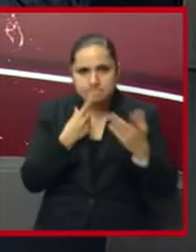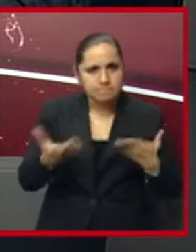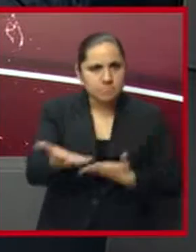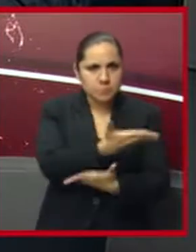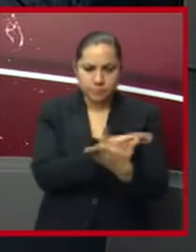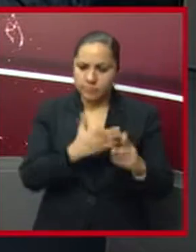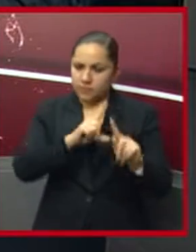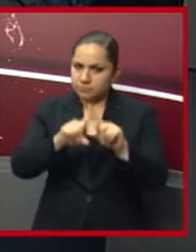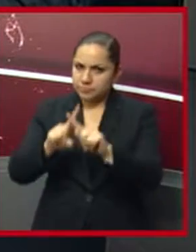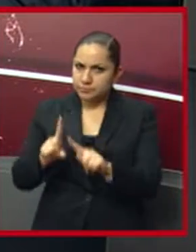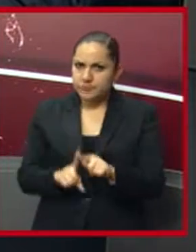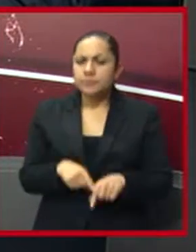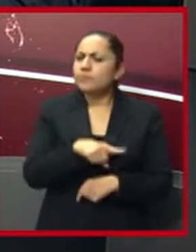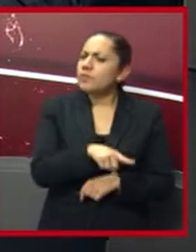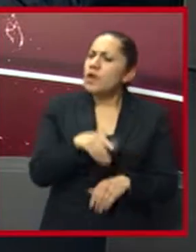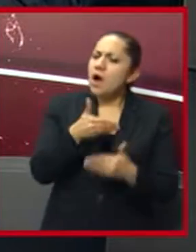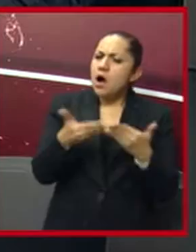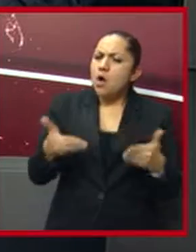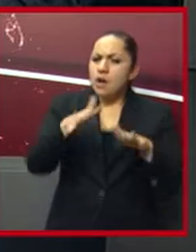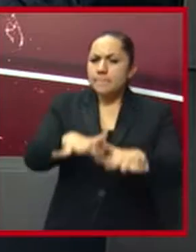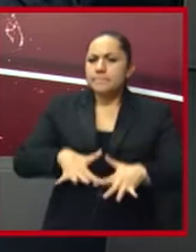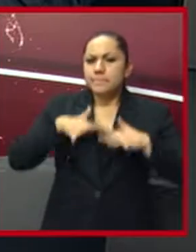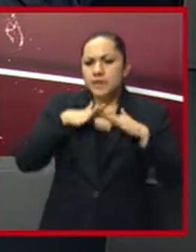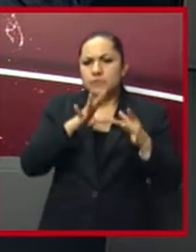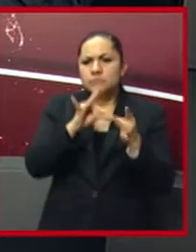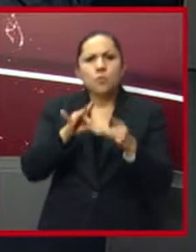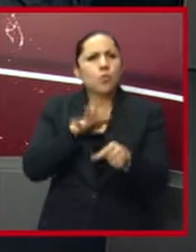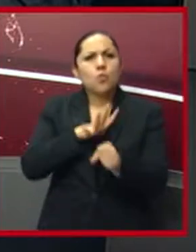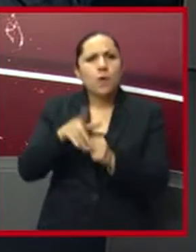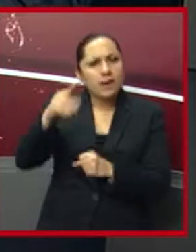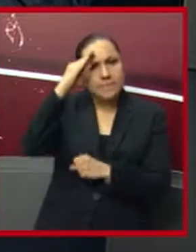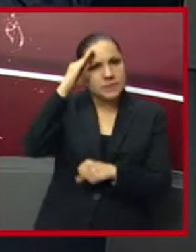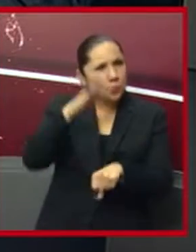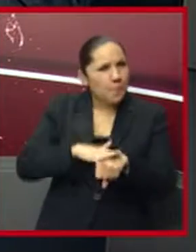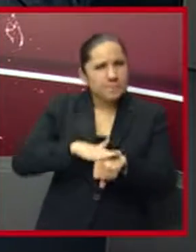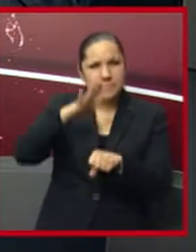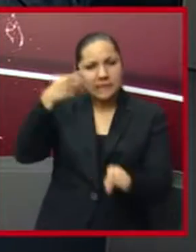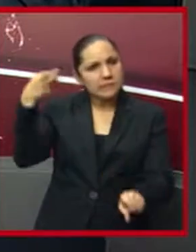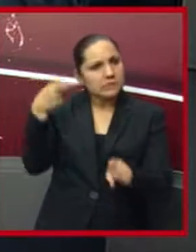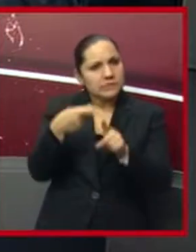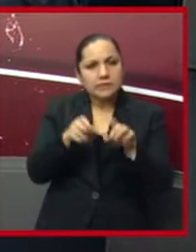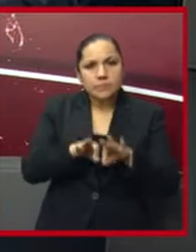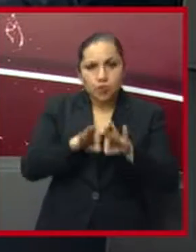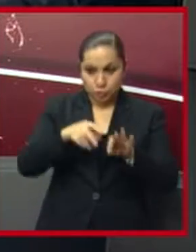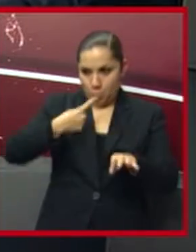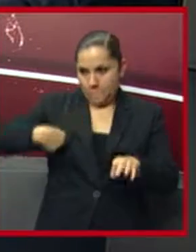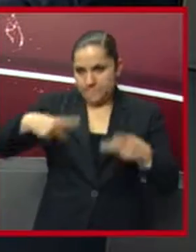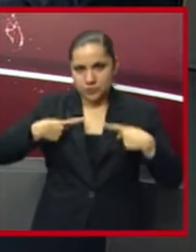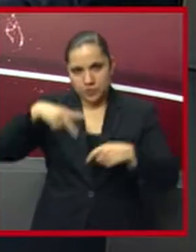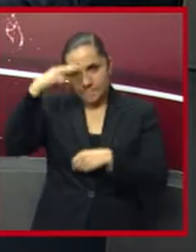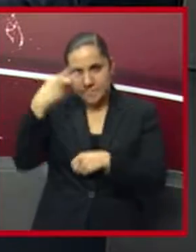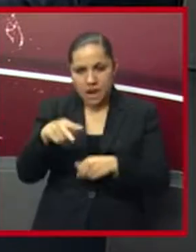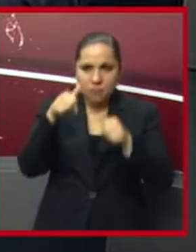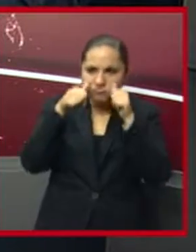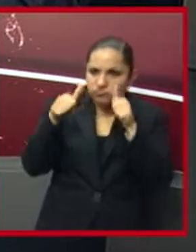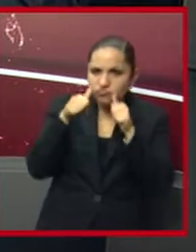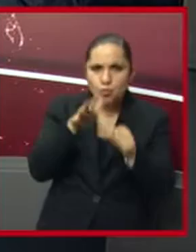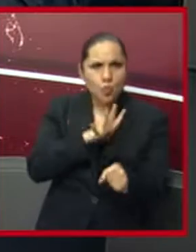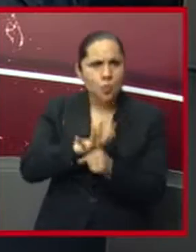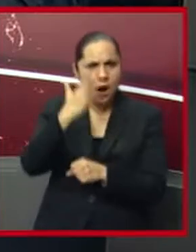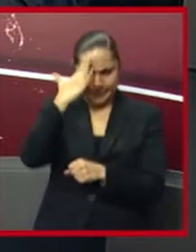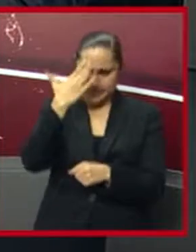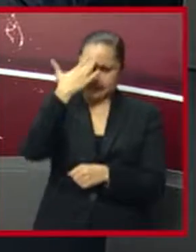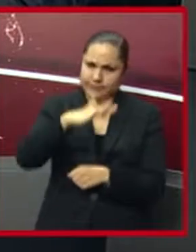estas en el trabajo que hizo en el Pleno? ¿Cuál le llamó más la atención? ¿Cuál cree que los ciudadanos debemos observar con mayor atención? Yo sé que todas son importantes, pero